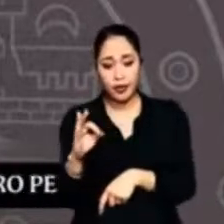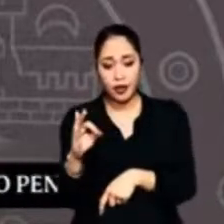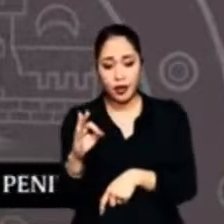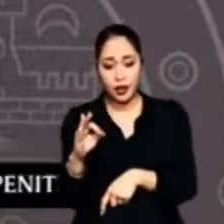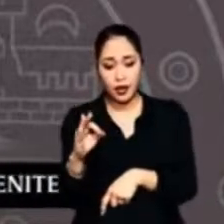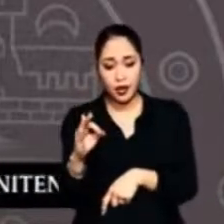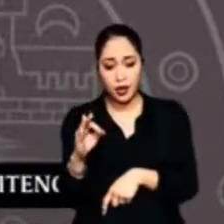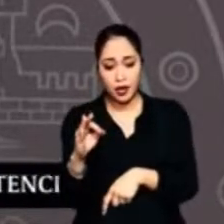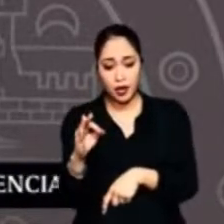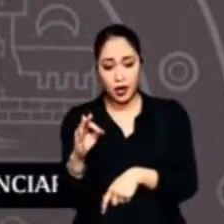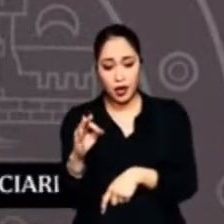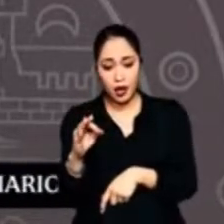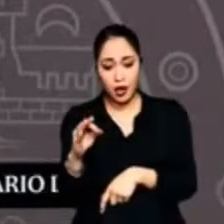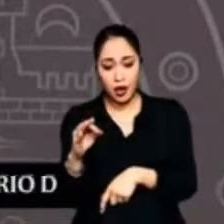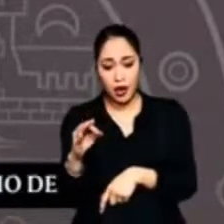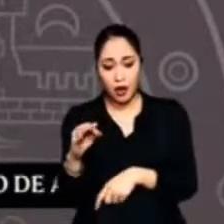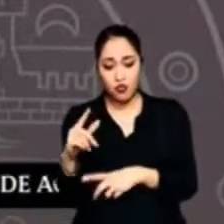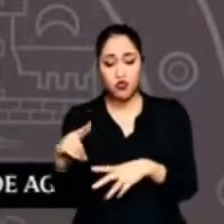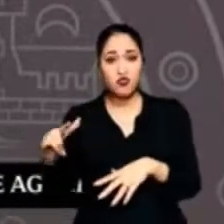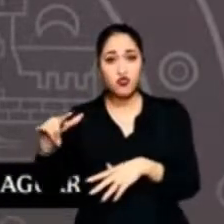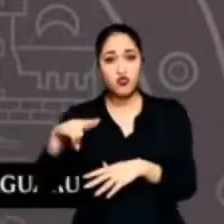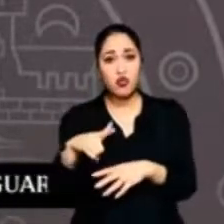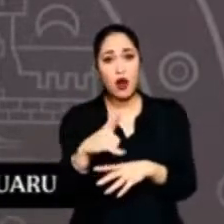a estimular la lluvia.